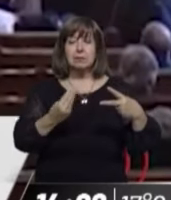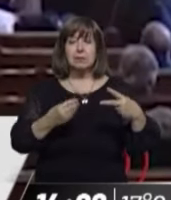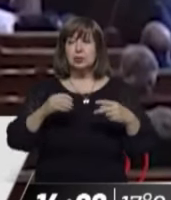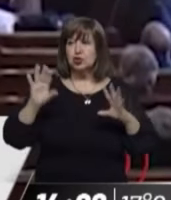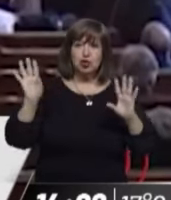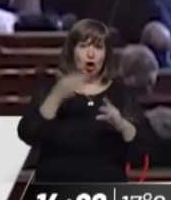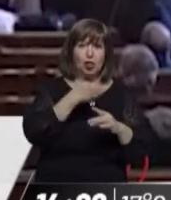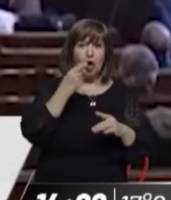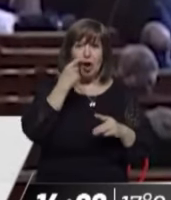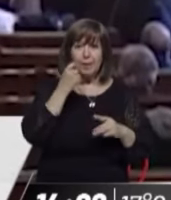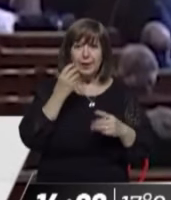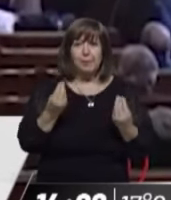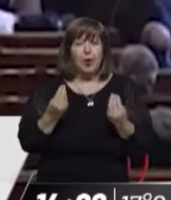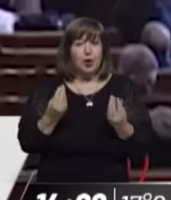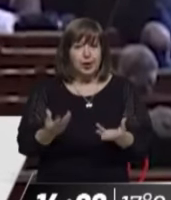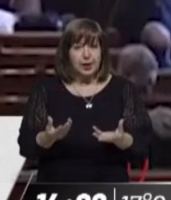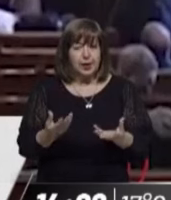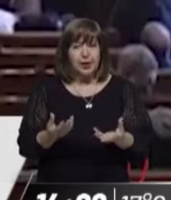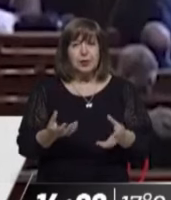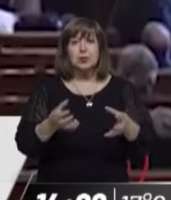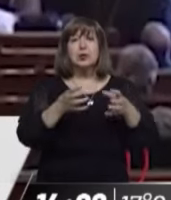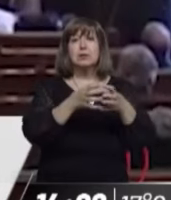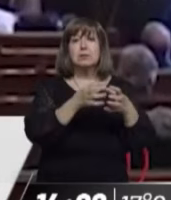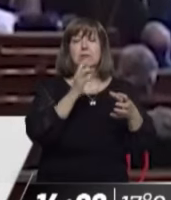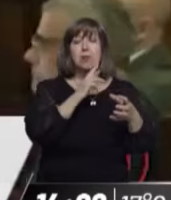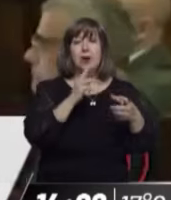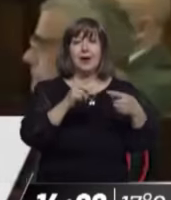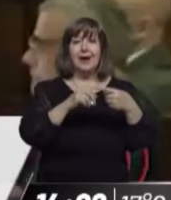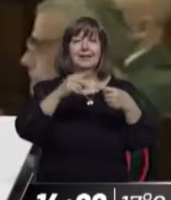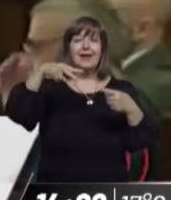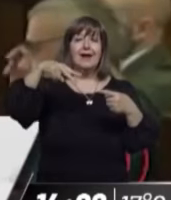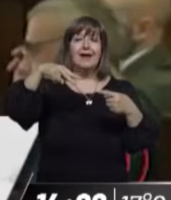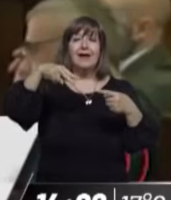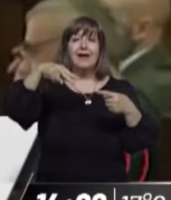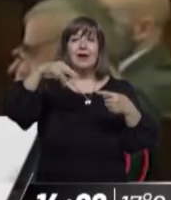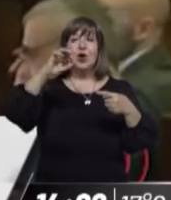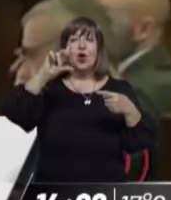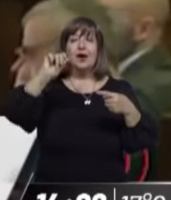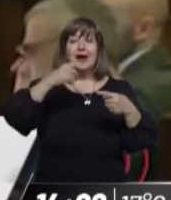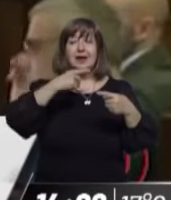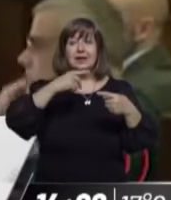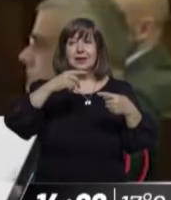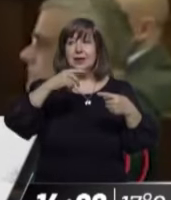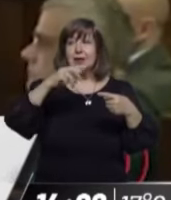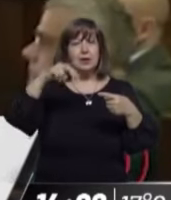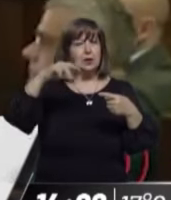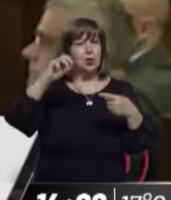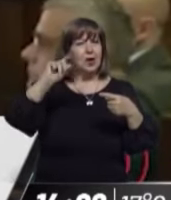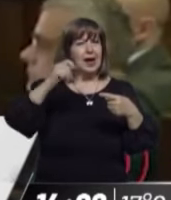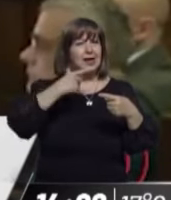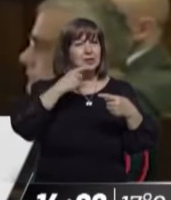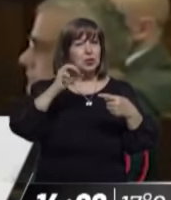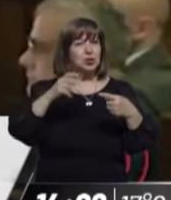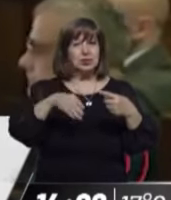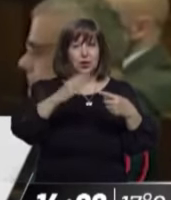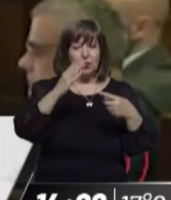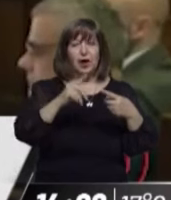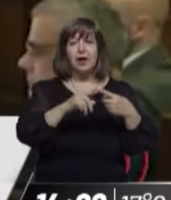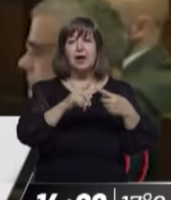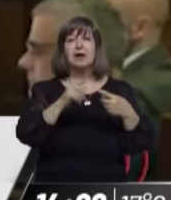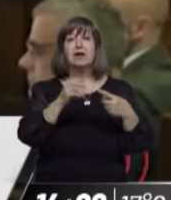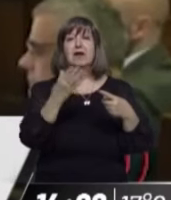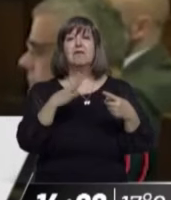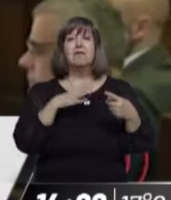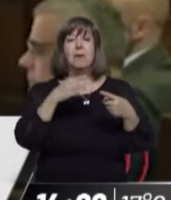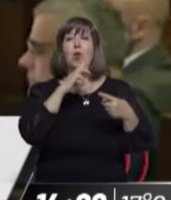hombres. En el último tiempo tuvimos a Highton de Nolasco, Carmen Argibay también, en algún momento coexistieron durante algunos años, hasta el fallecimiento de